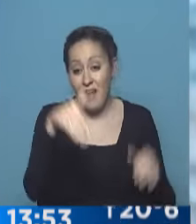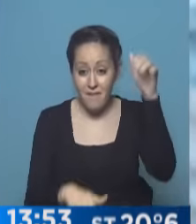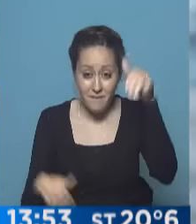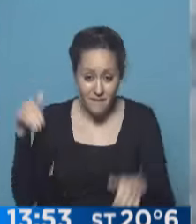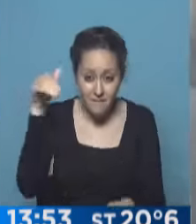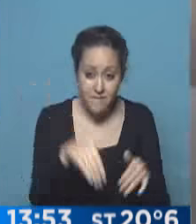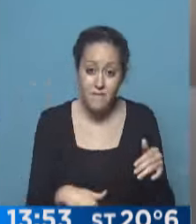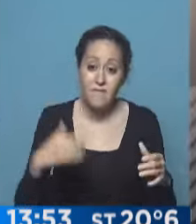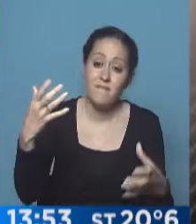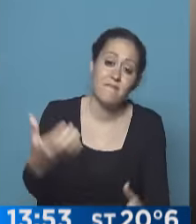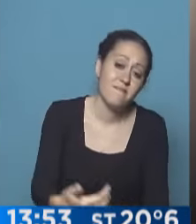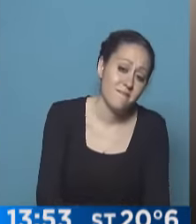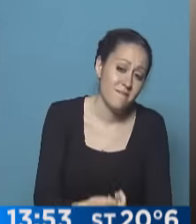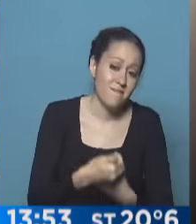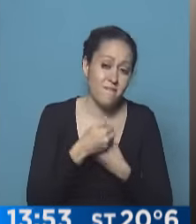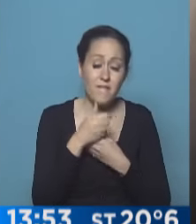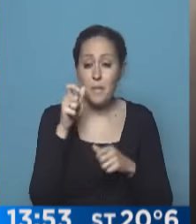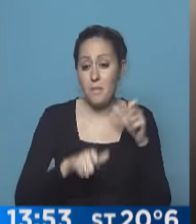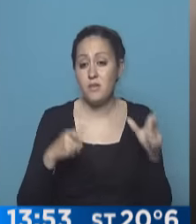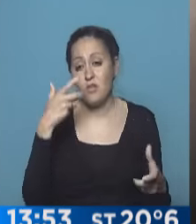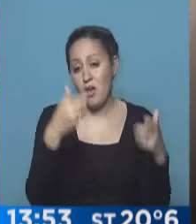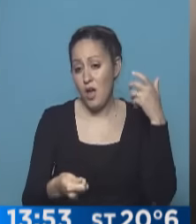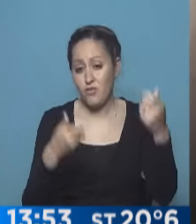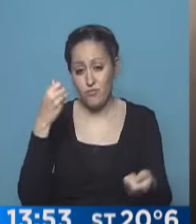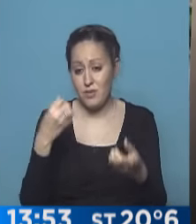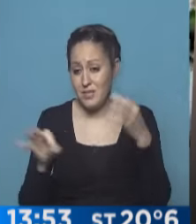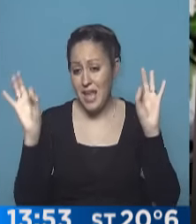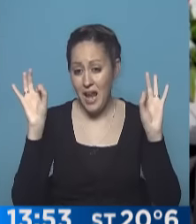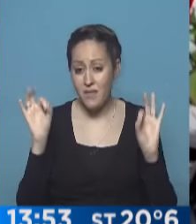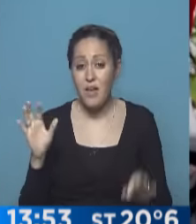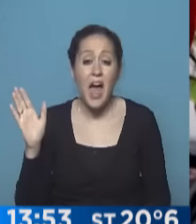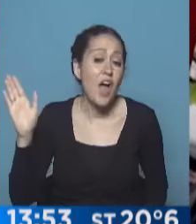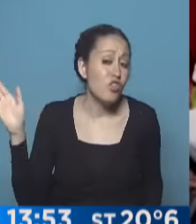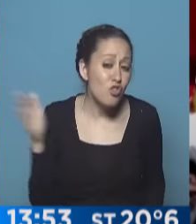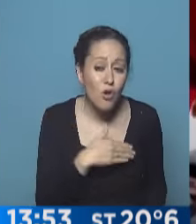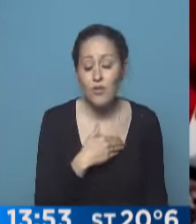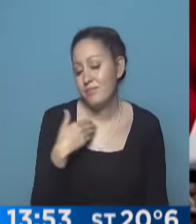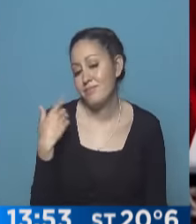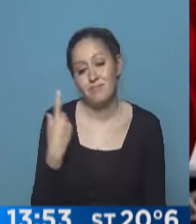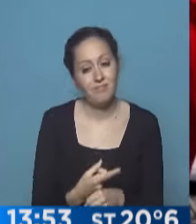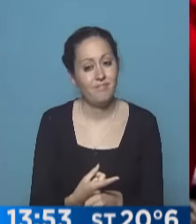y sacar la máxima cantidad de gente posible sabiendo que no ibas a poder sacar a todos.